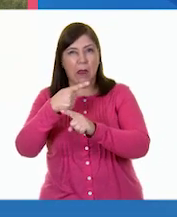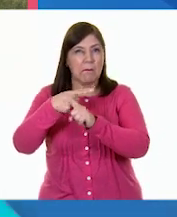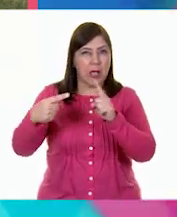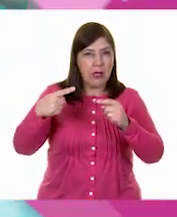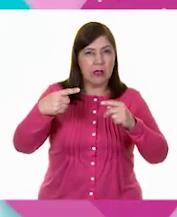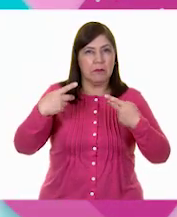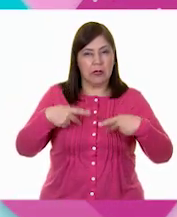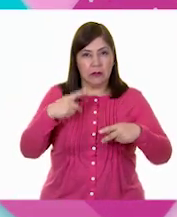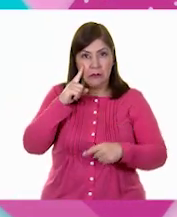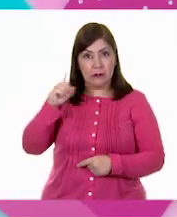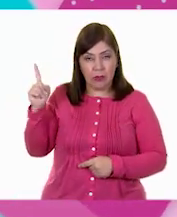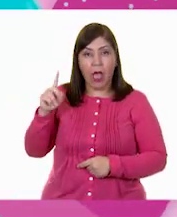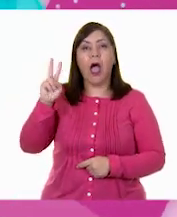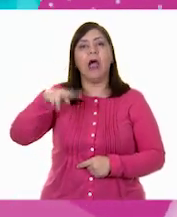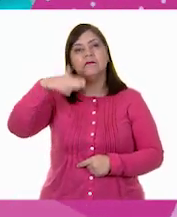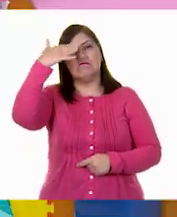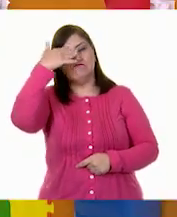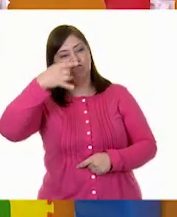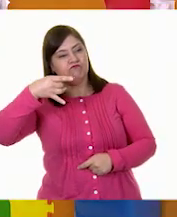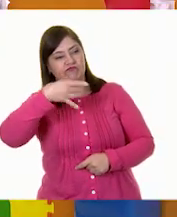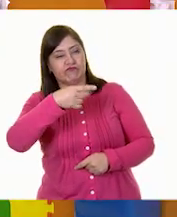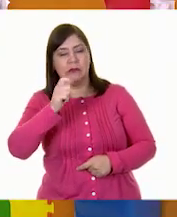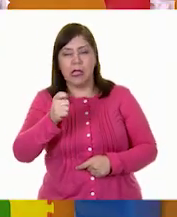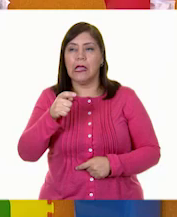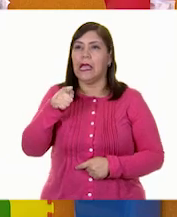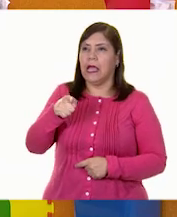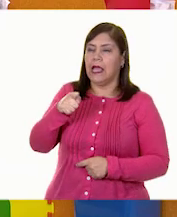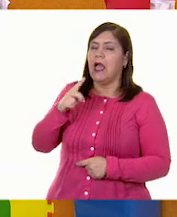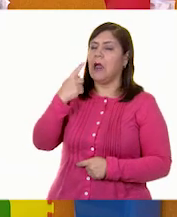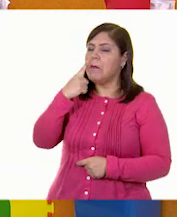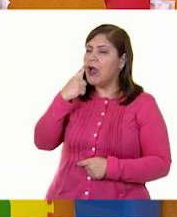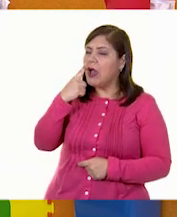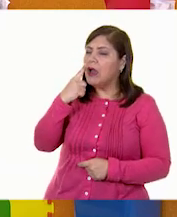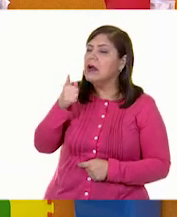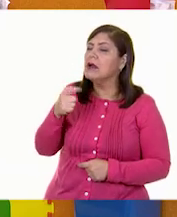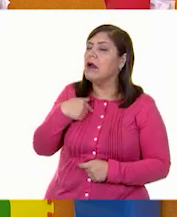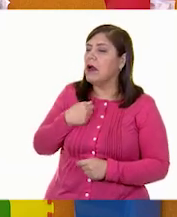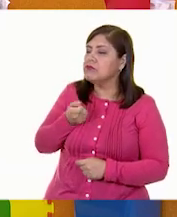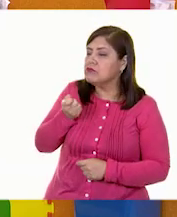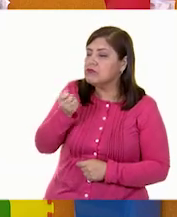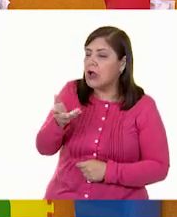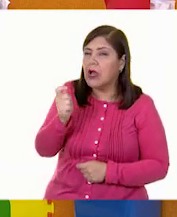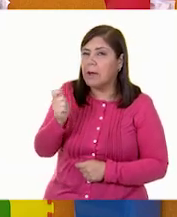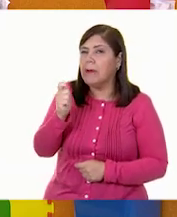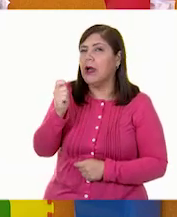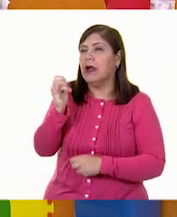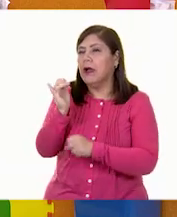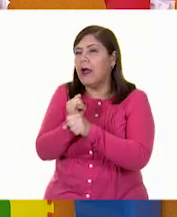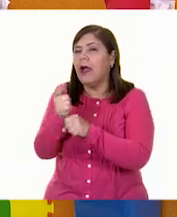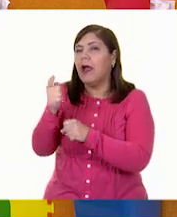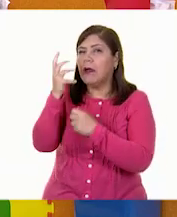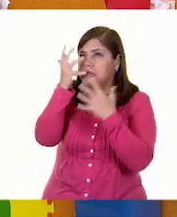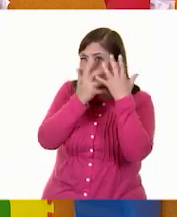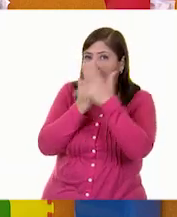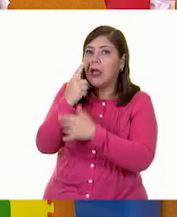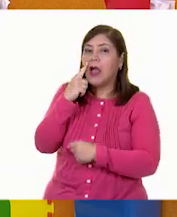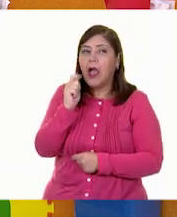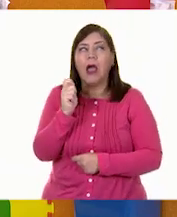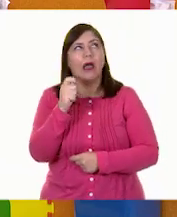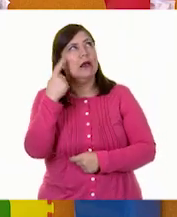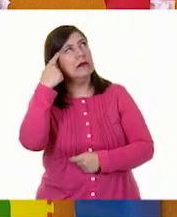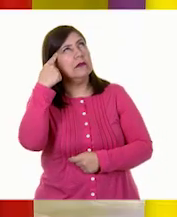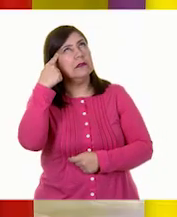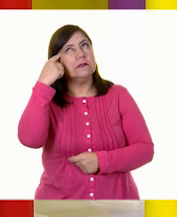enigma. Exactamente. La Esfinge le plantea un enigma y esta persona llamada Edipo la